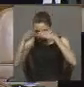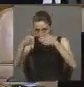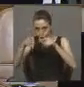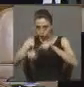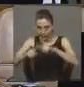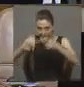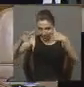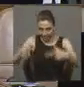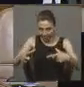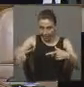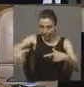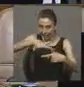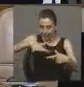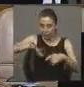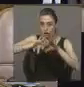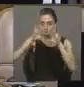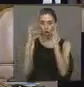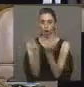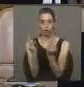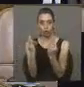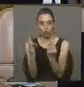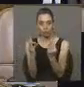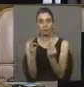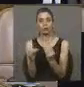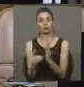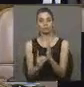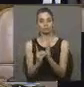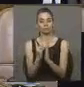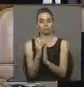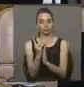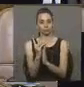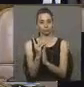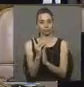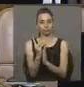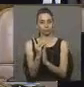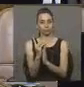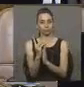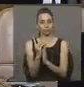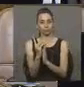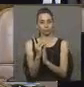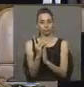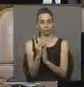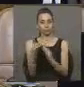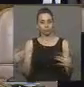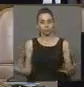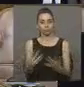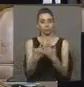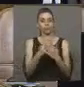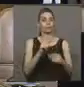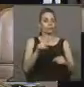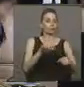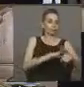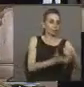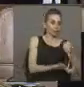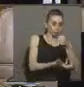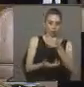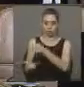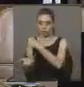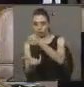territorial de carácter integral, en el cual se desarrolla y articulan inversiones, capacitaciones,